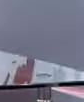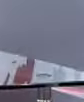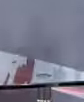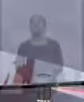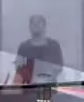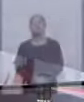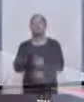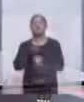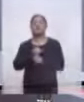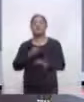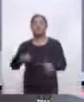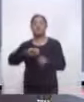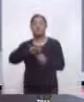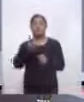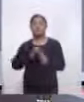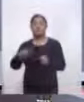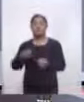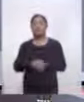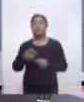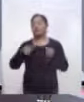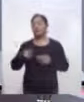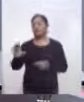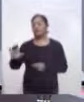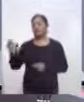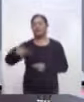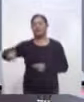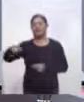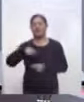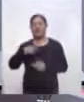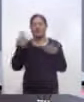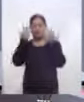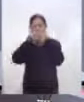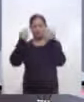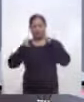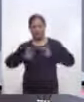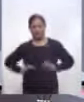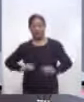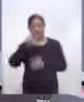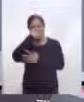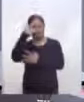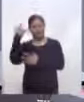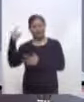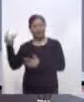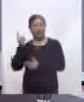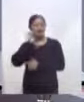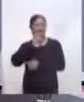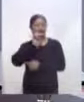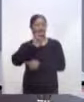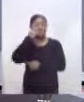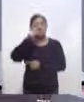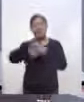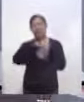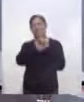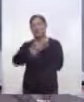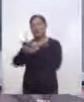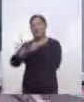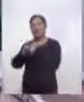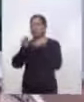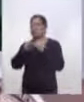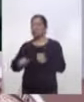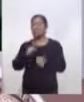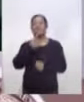Vamos con la información nacional. Conservadores se disfrazan de feministas para crear conflicto, afirma el presidente López Obrador.